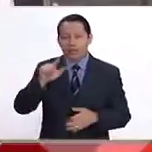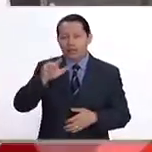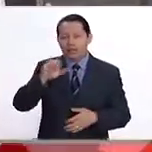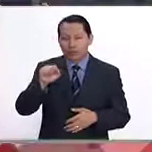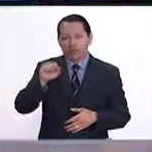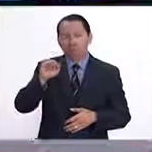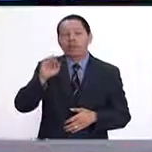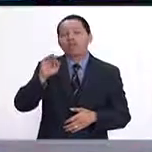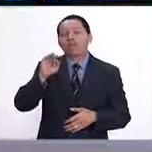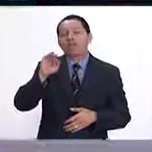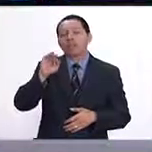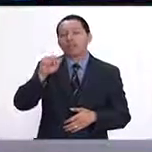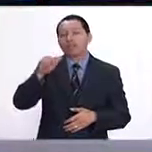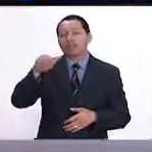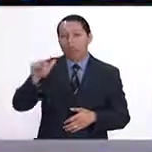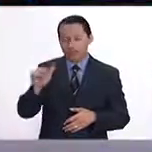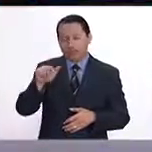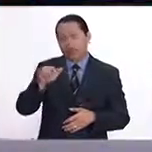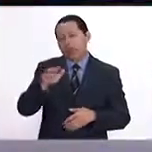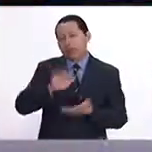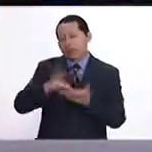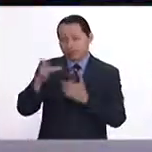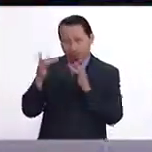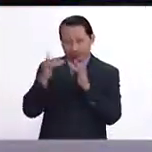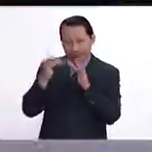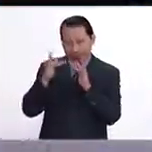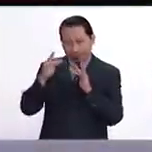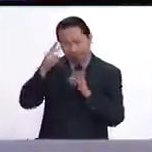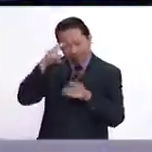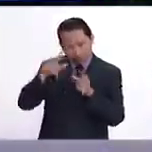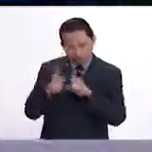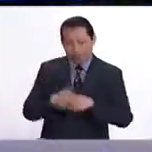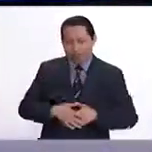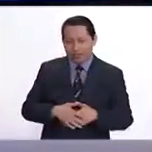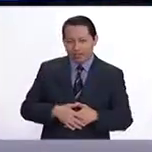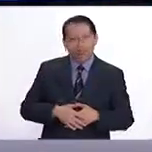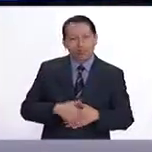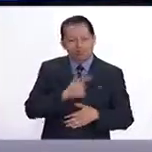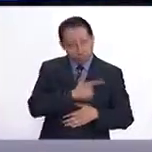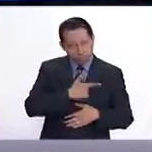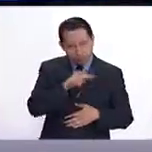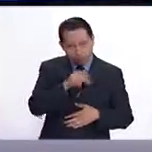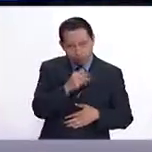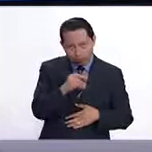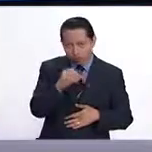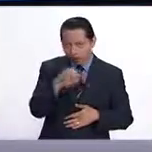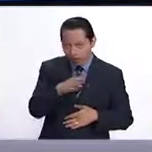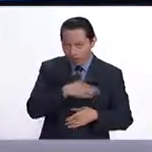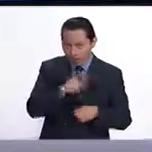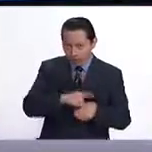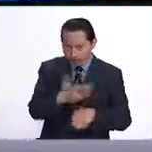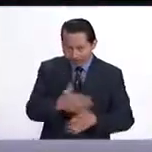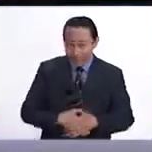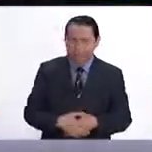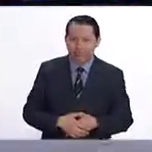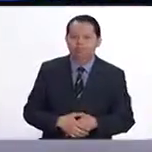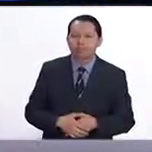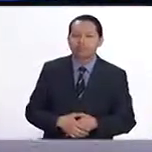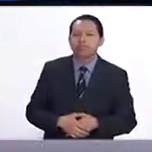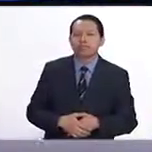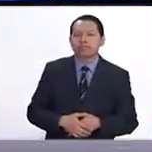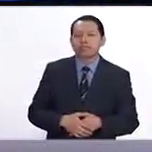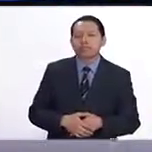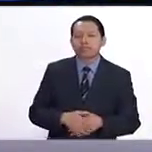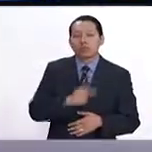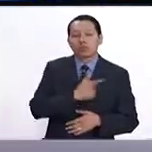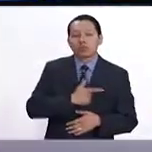Fonserrada. Muchísimas gracias por estar con nosotros en México al Día. Un placer, Pati, Omar, buenos días. Un gusto. Así es, un gusto